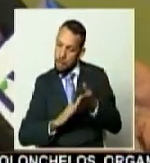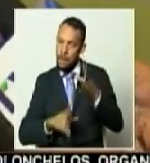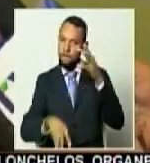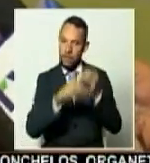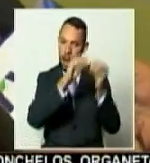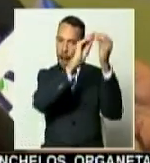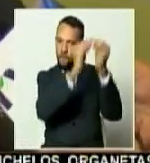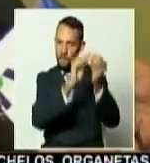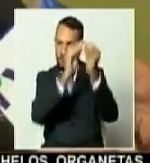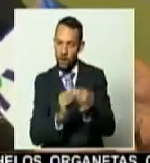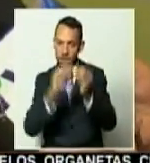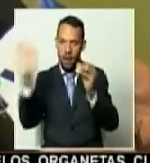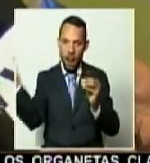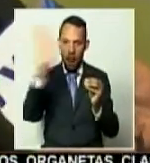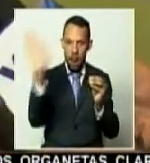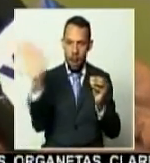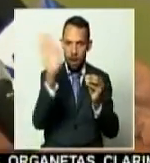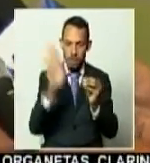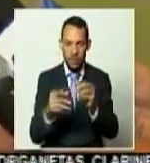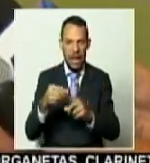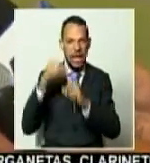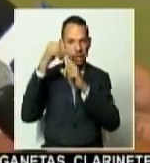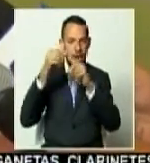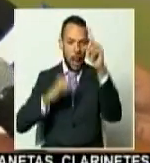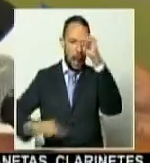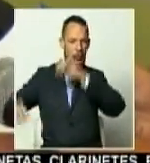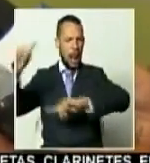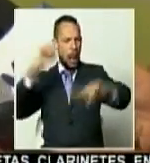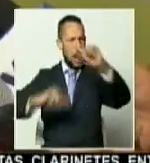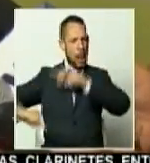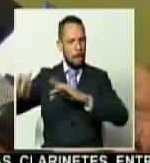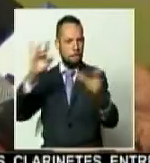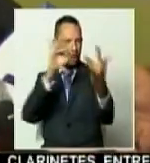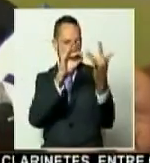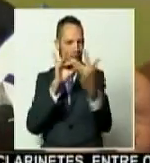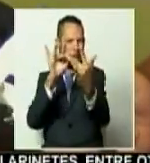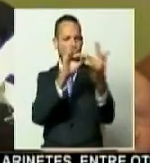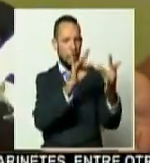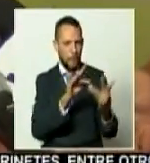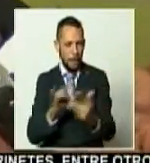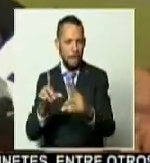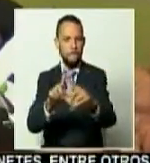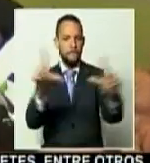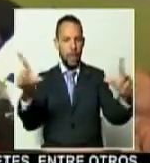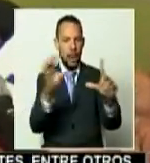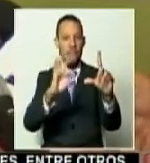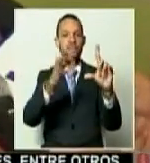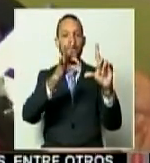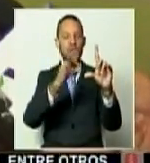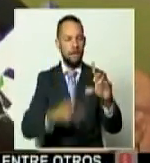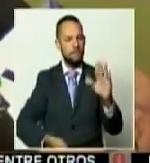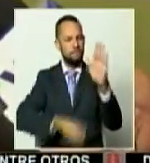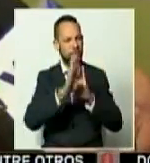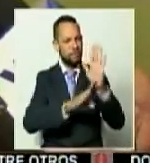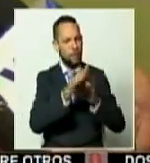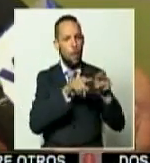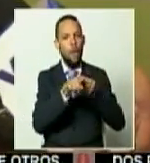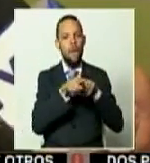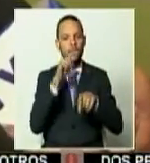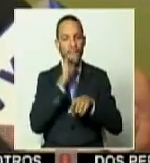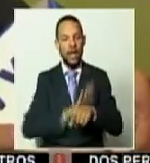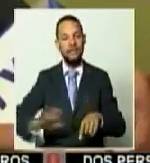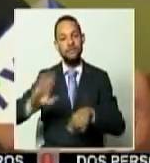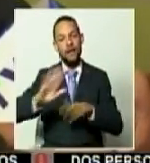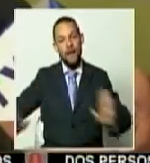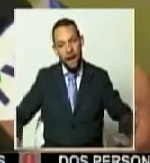de programas especiales con contenidos vitales que permiten estar al margen de la tecnología y ser más competitivos a nivel